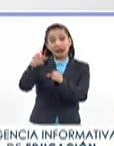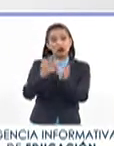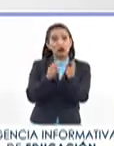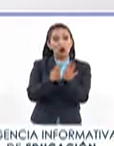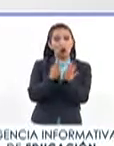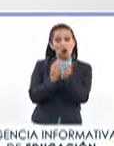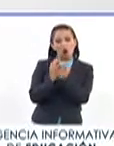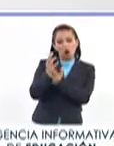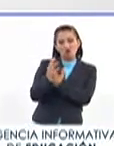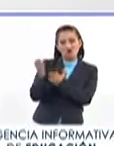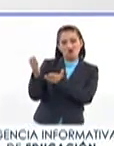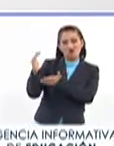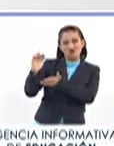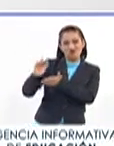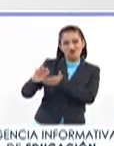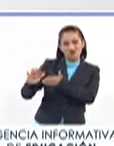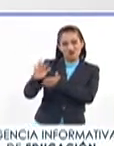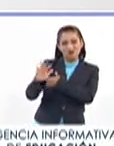del